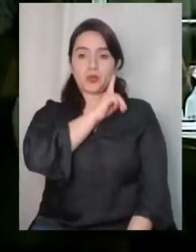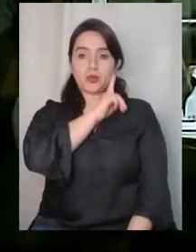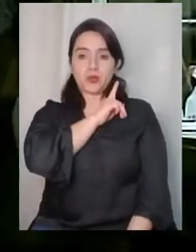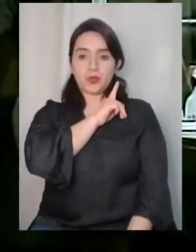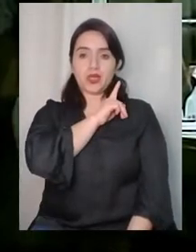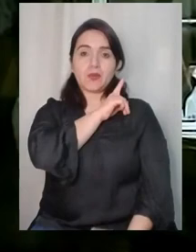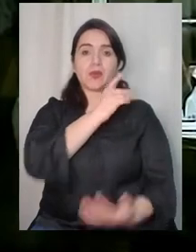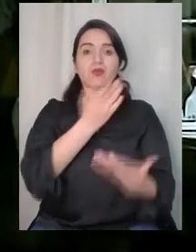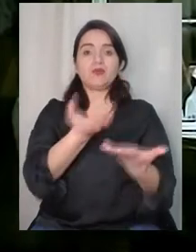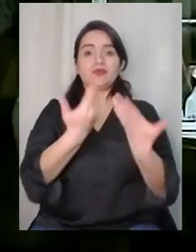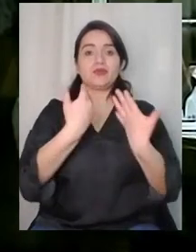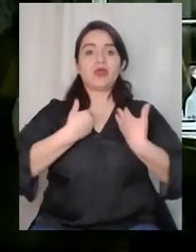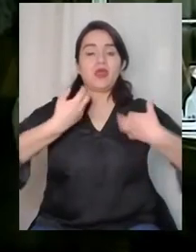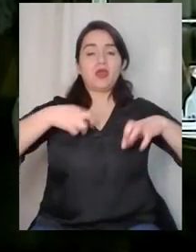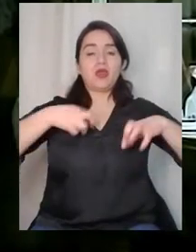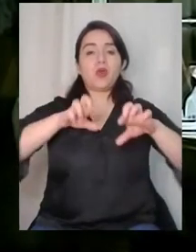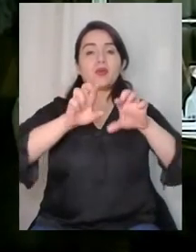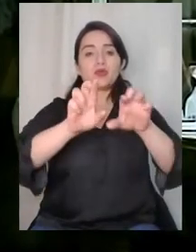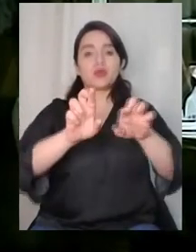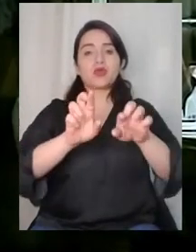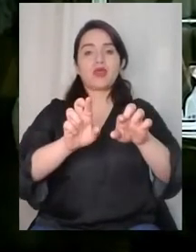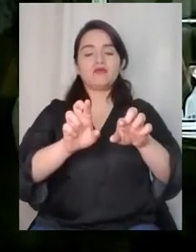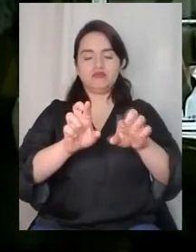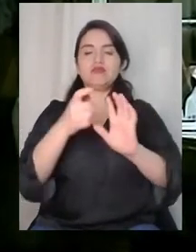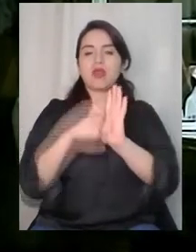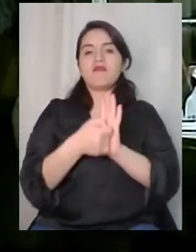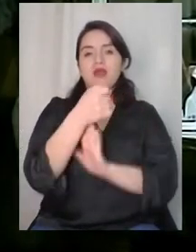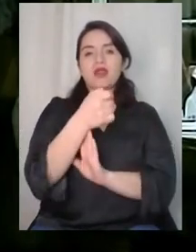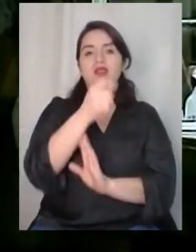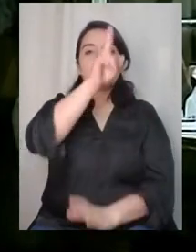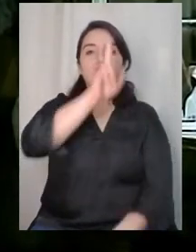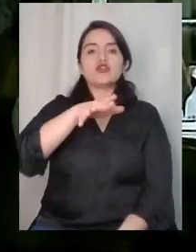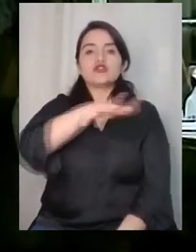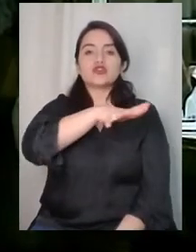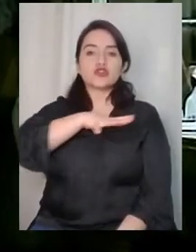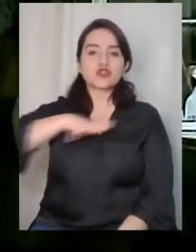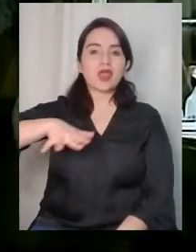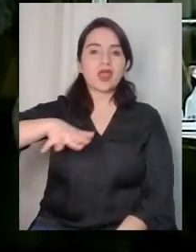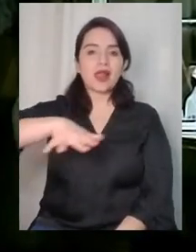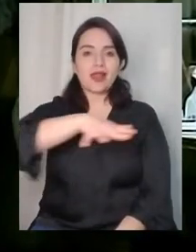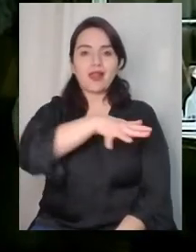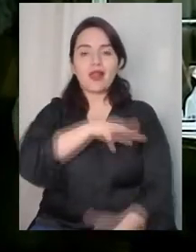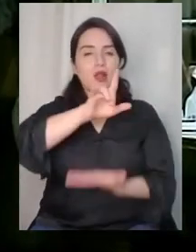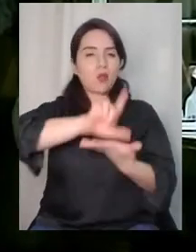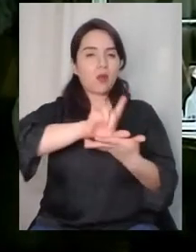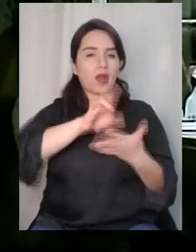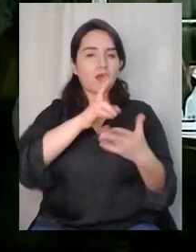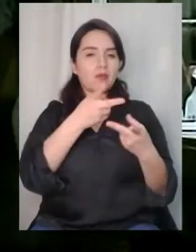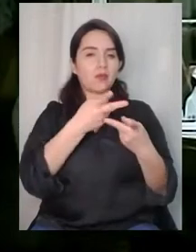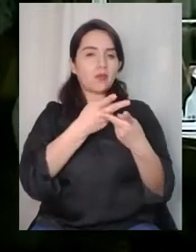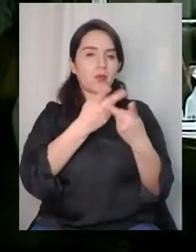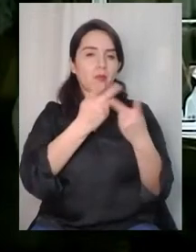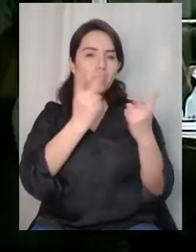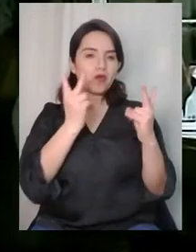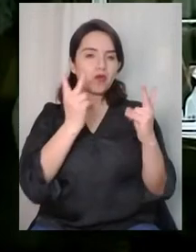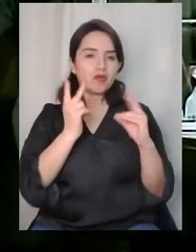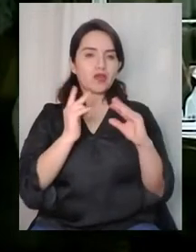de validar el rol social del espacio público más allá de la vivienda, donde